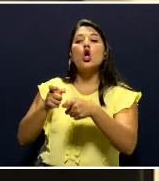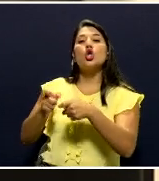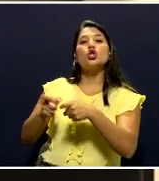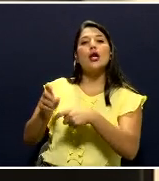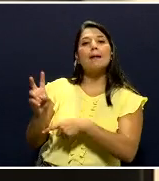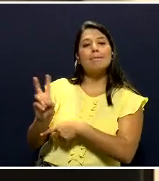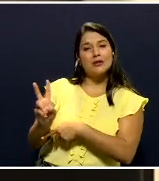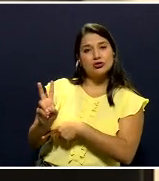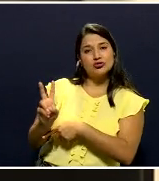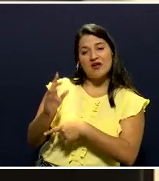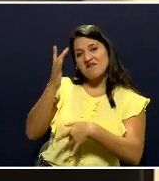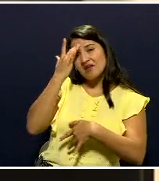enfermedades infecciosas.